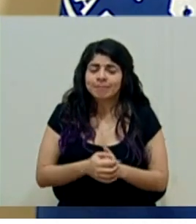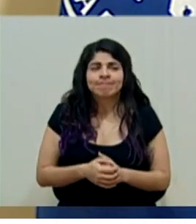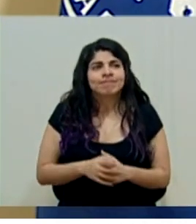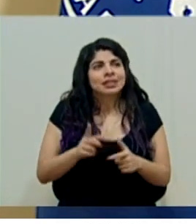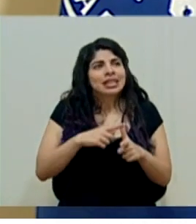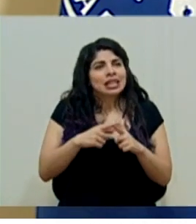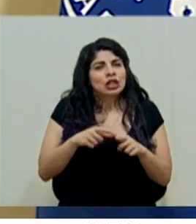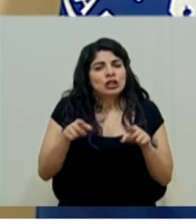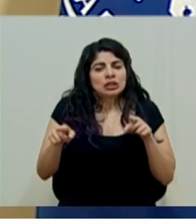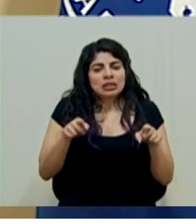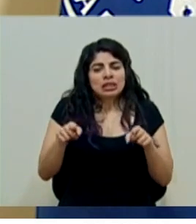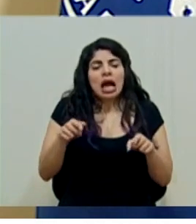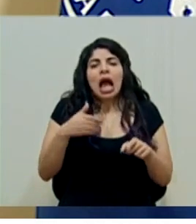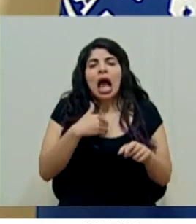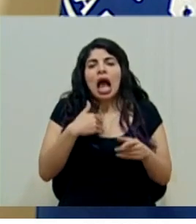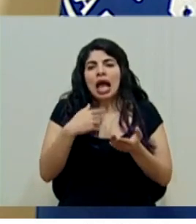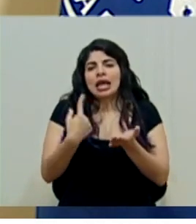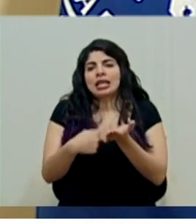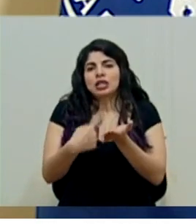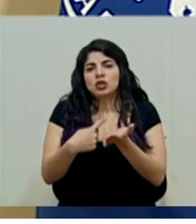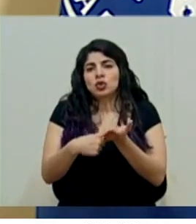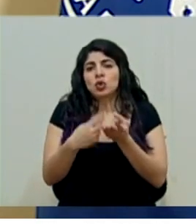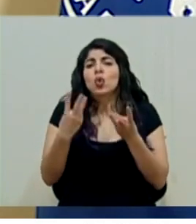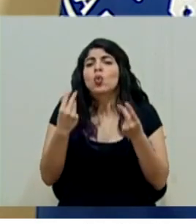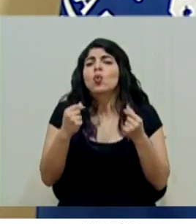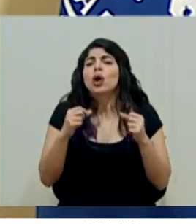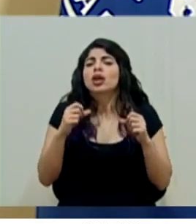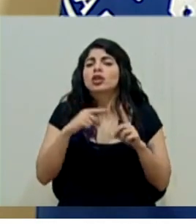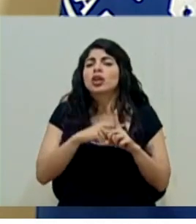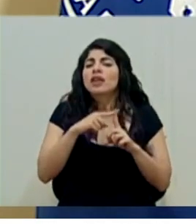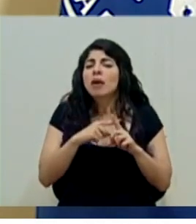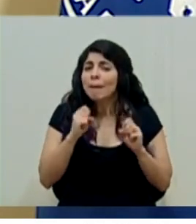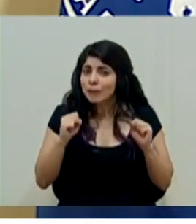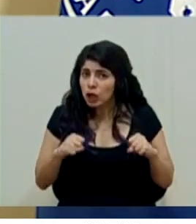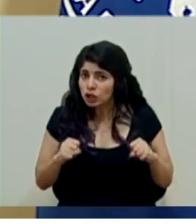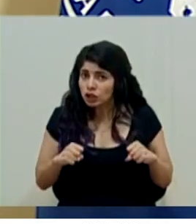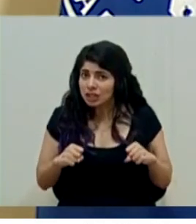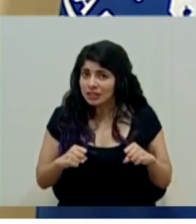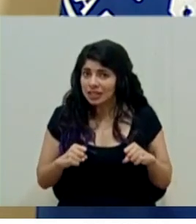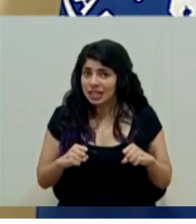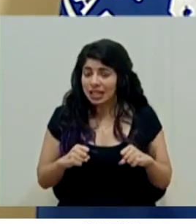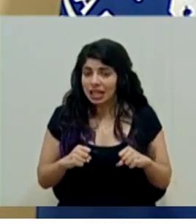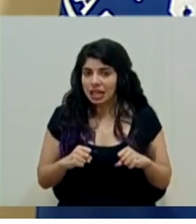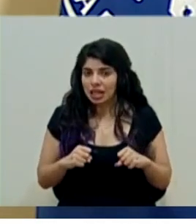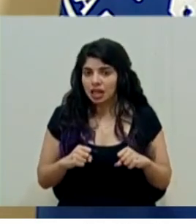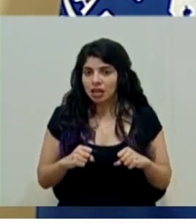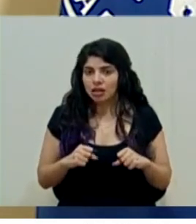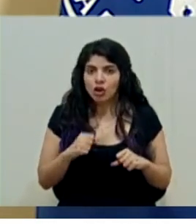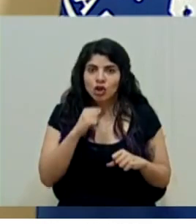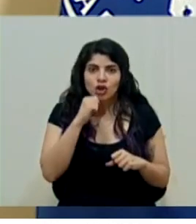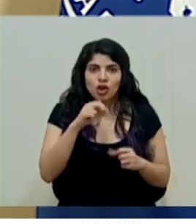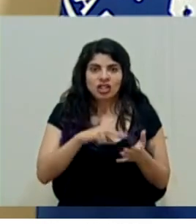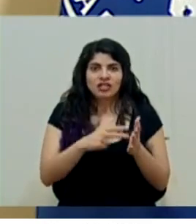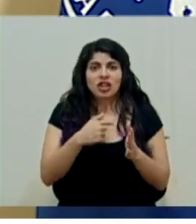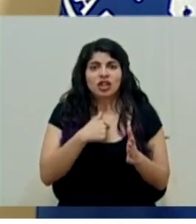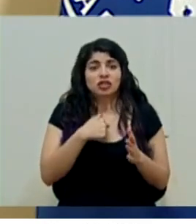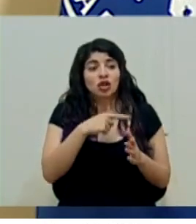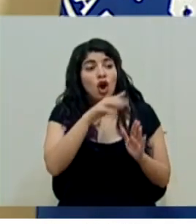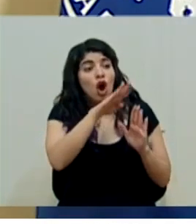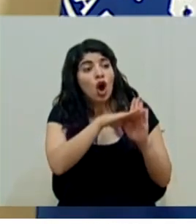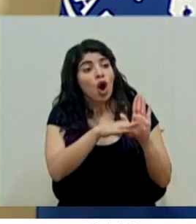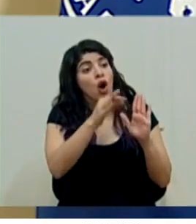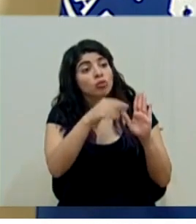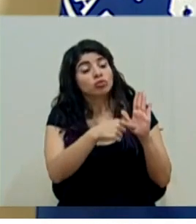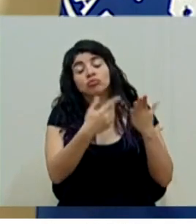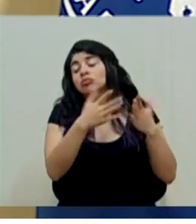Entonces, ahí hay una discusión también de la viabilidad de hacer las cosas, sin que signifique que yo me cierro absolutamente a esas opciones.